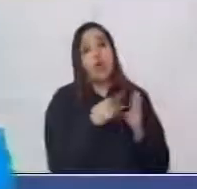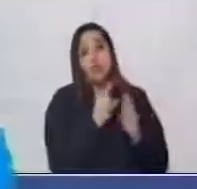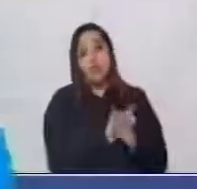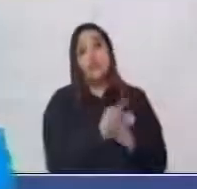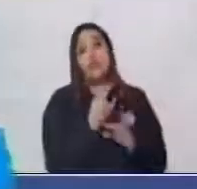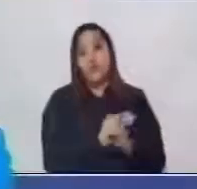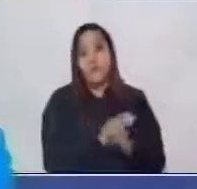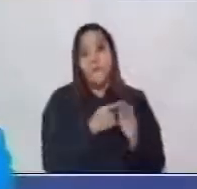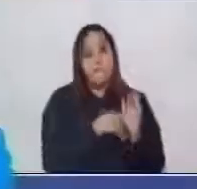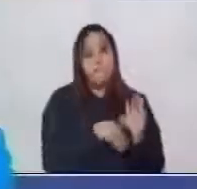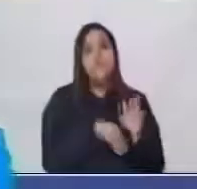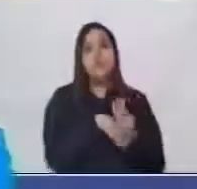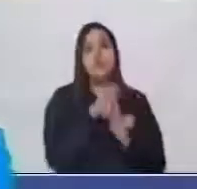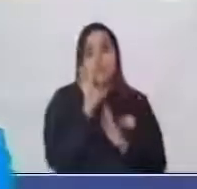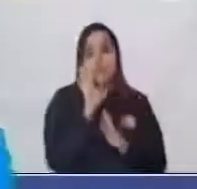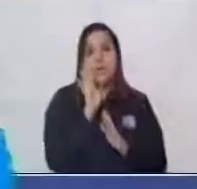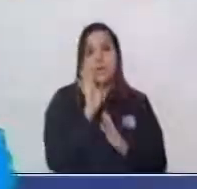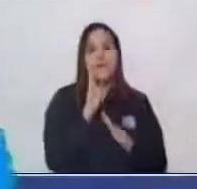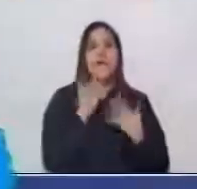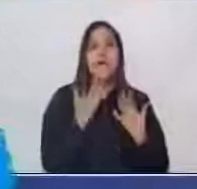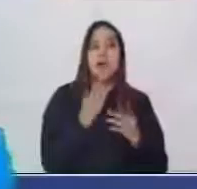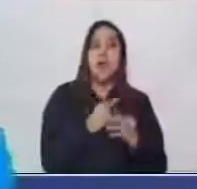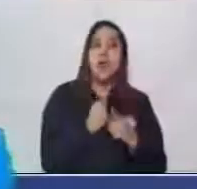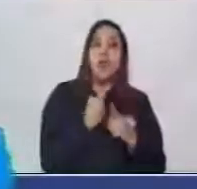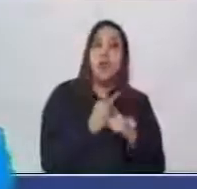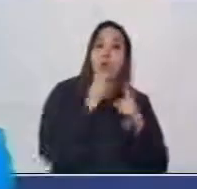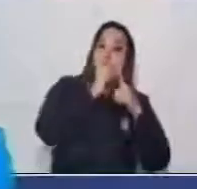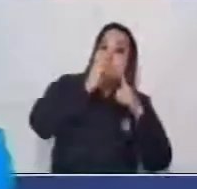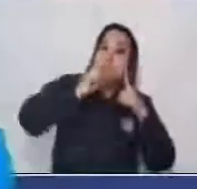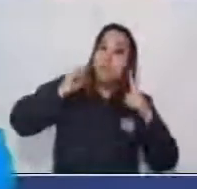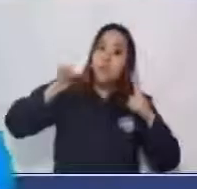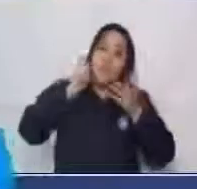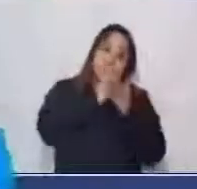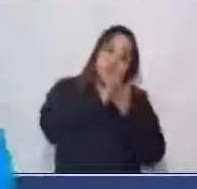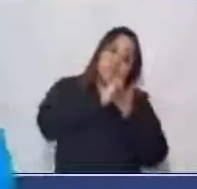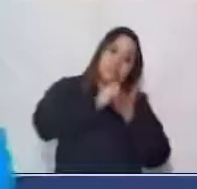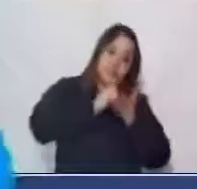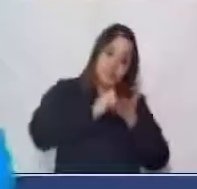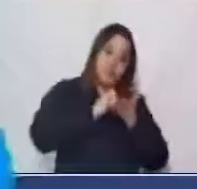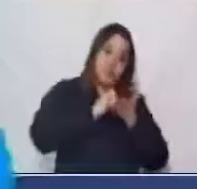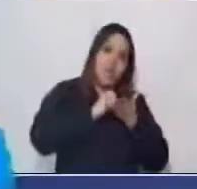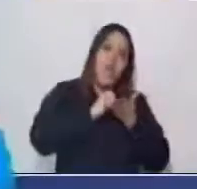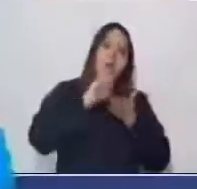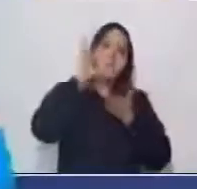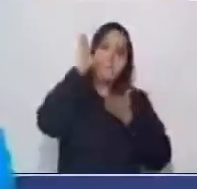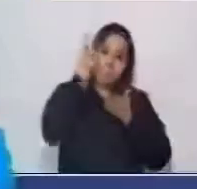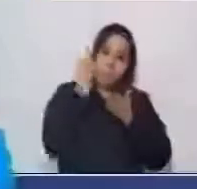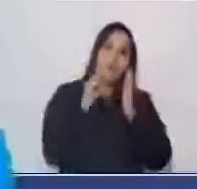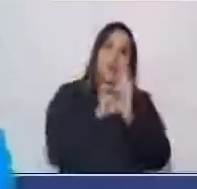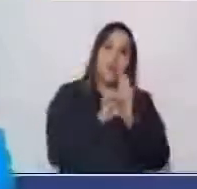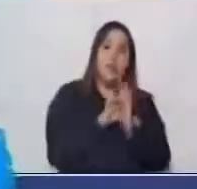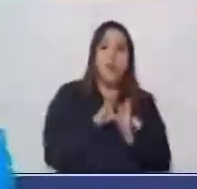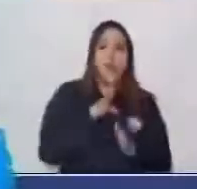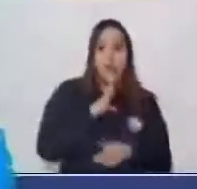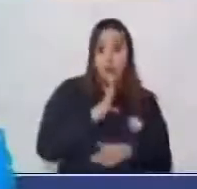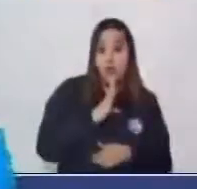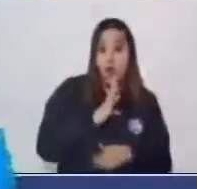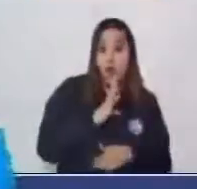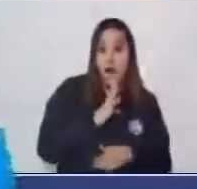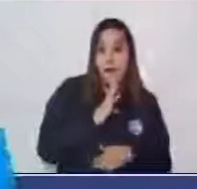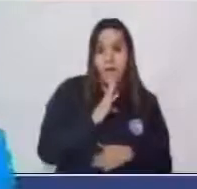mayor frecuencia dentro de un escrito, porque al momento que nosotros hablamos,